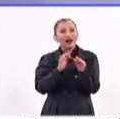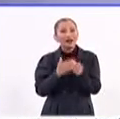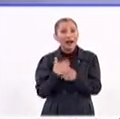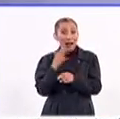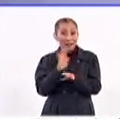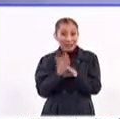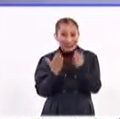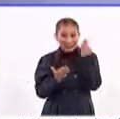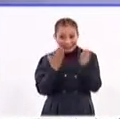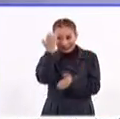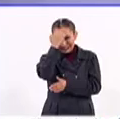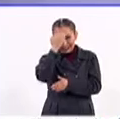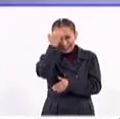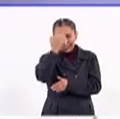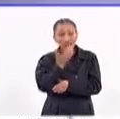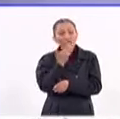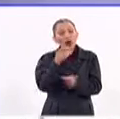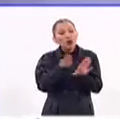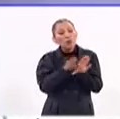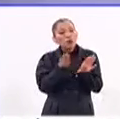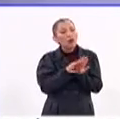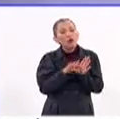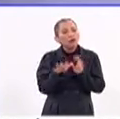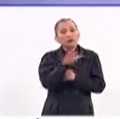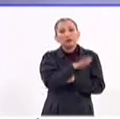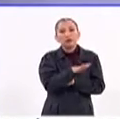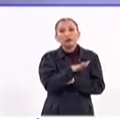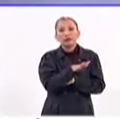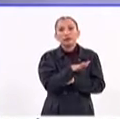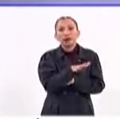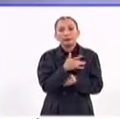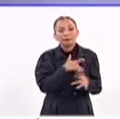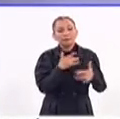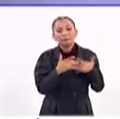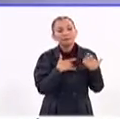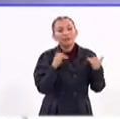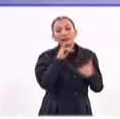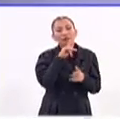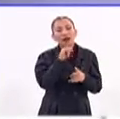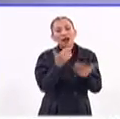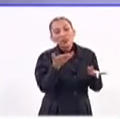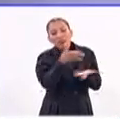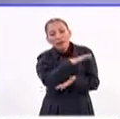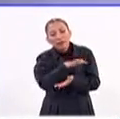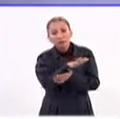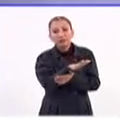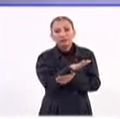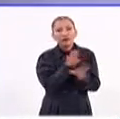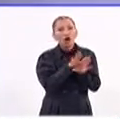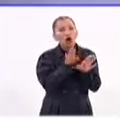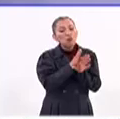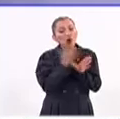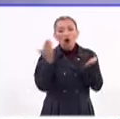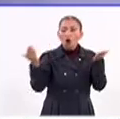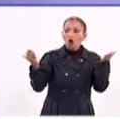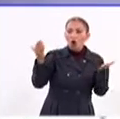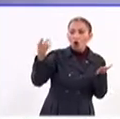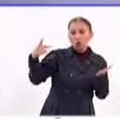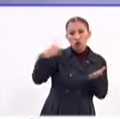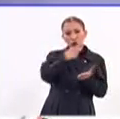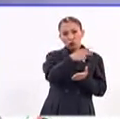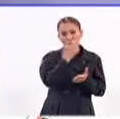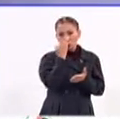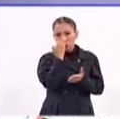de tu experiencia académica. ¿Cómo has sentido el Instituto Politécnico Nacional? ¿Cómo lo comparas con